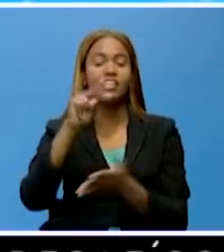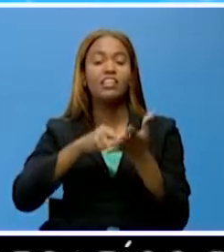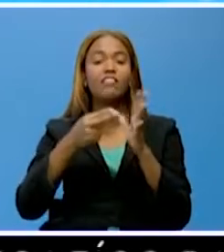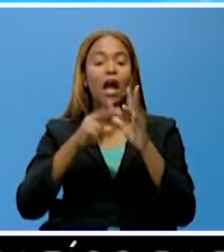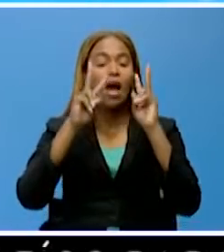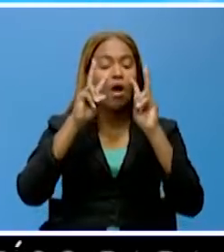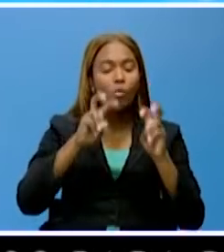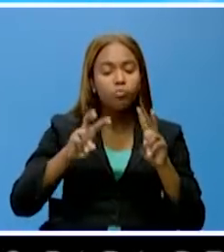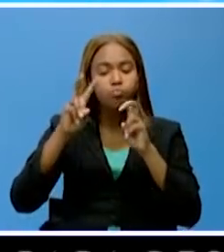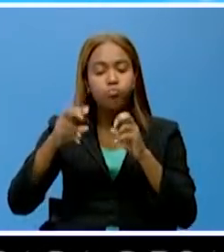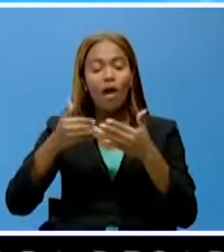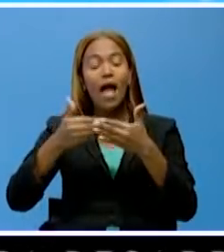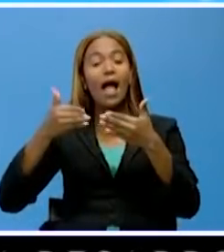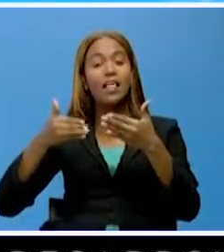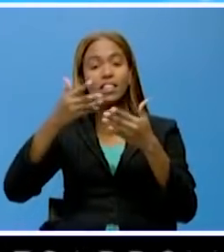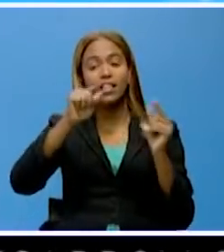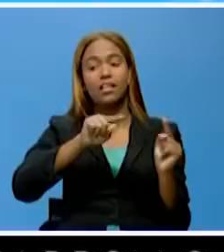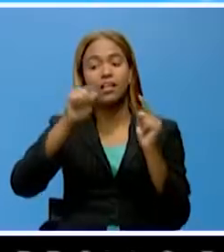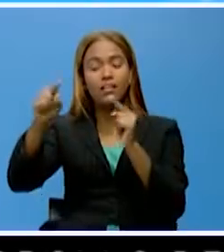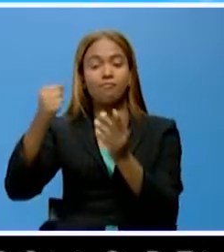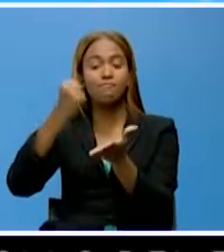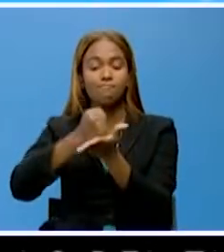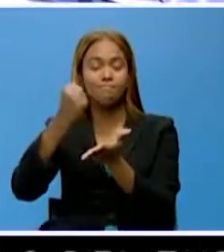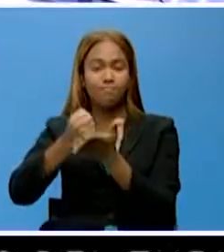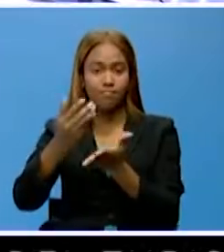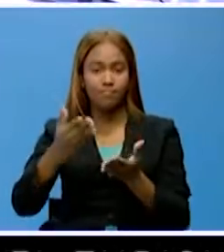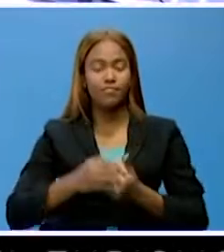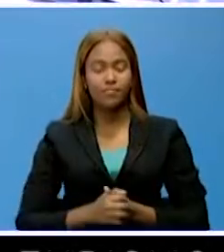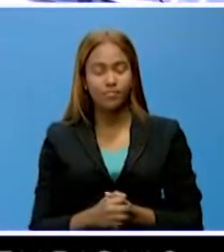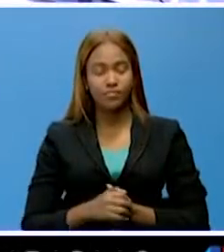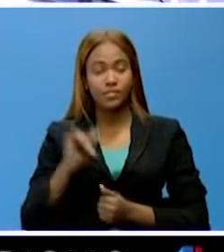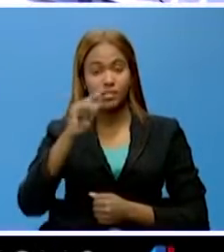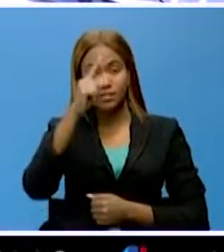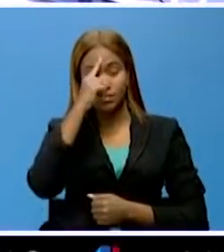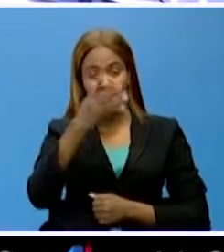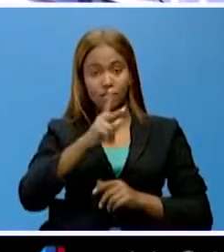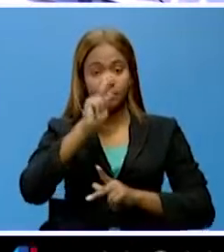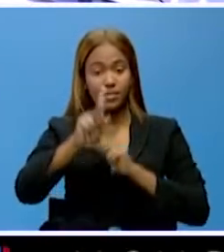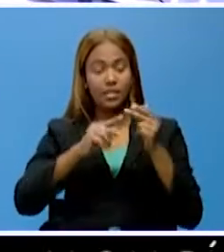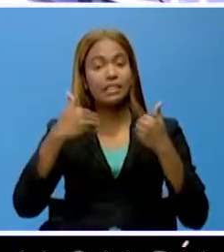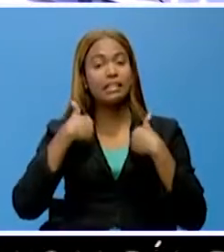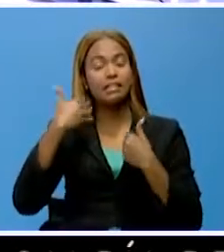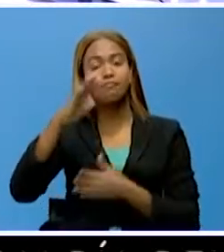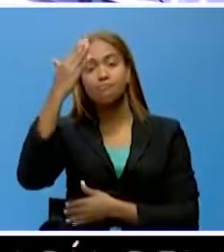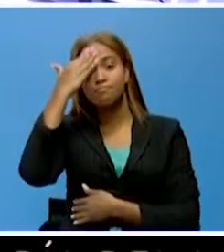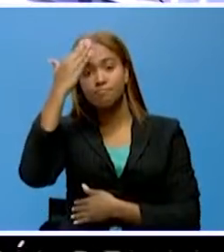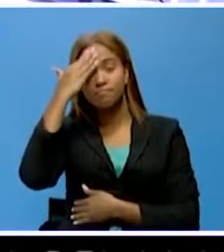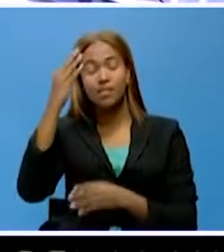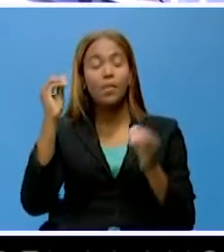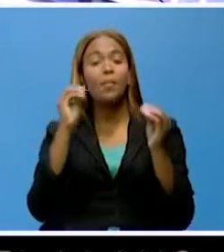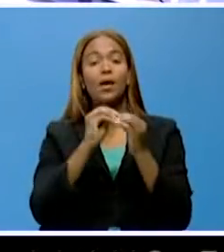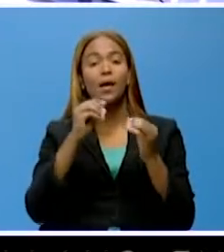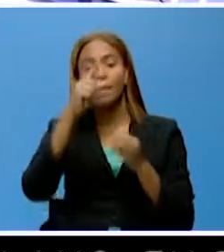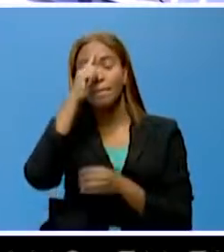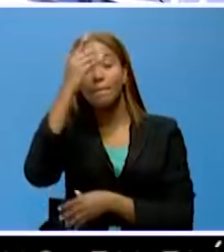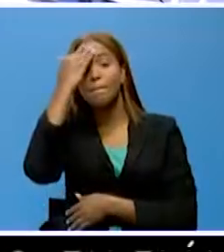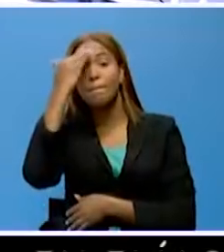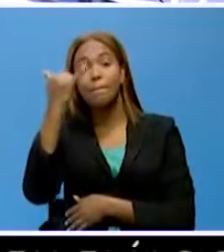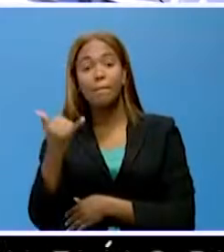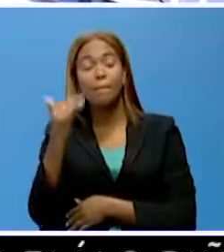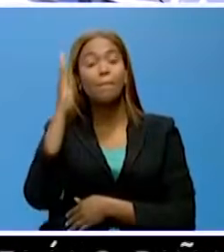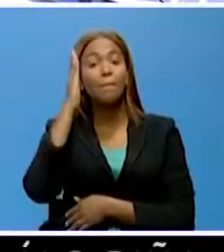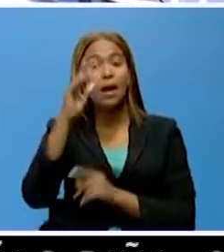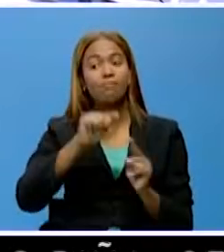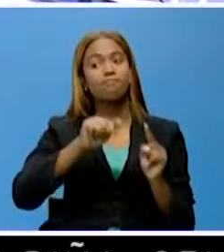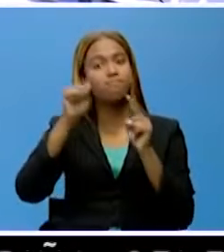de usted ir y que le nieguen un visado. Y sobre todo para que la gente también tenga un conocimiento mayor del por qué va